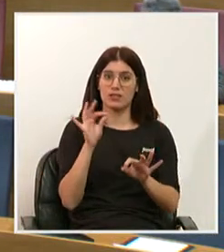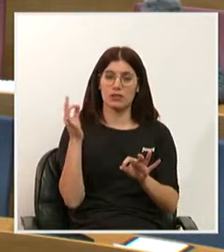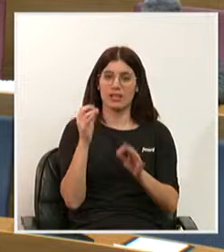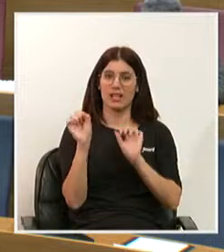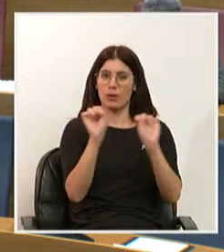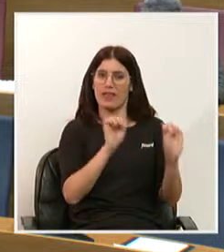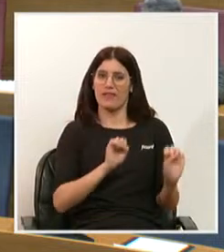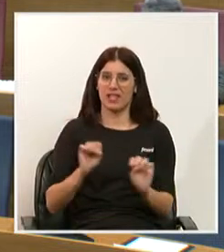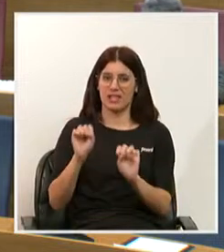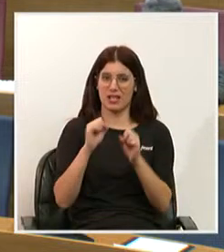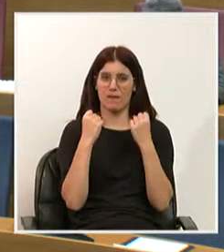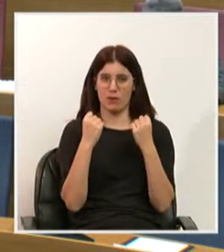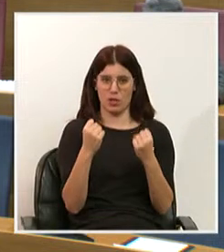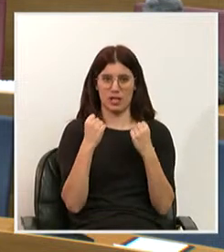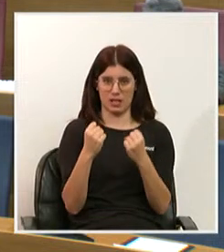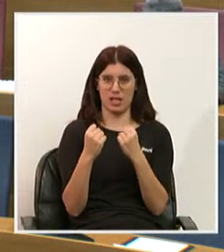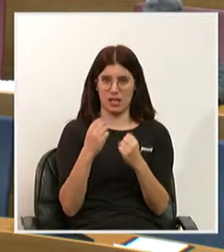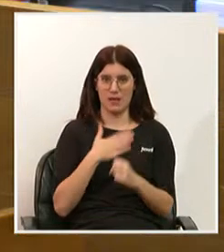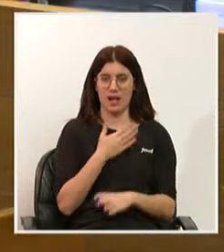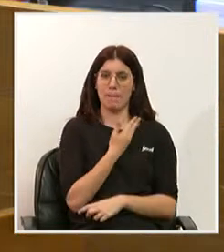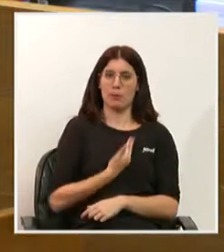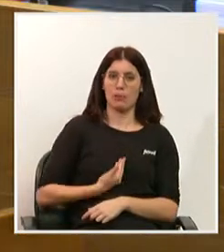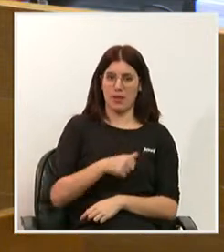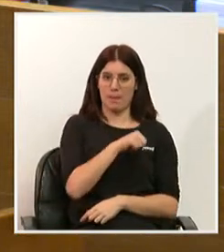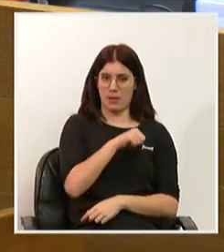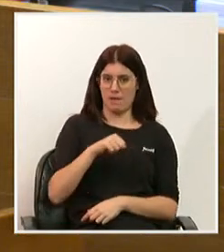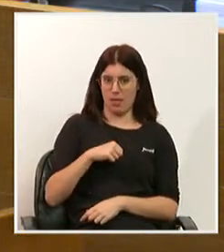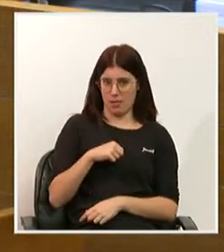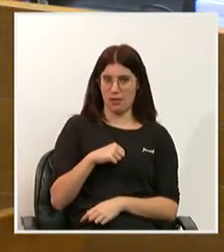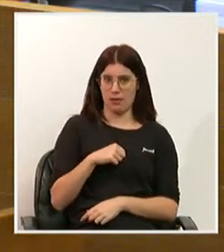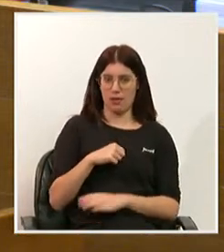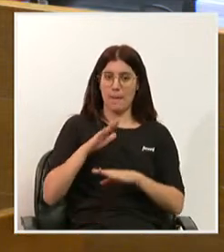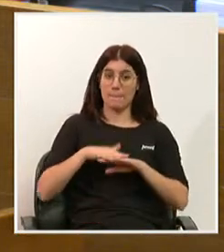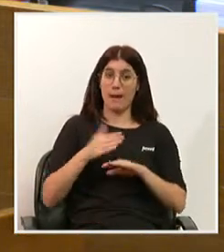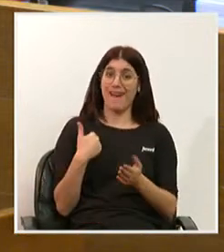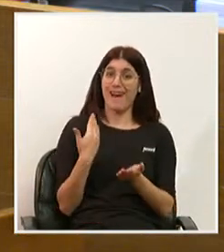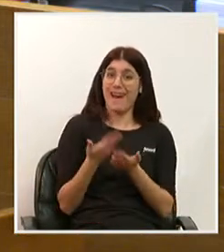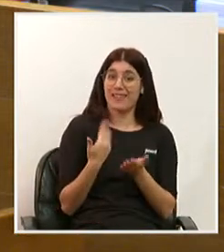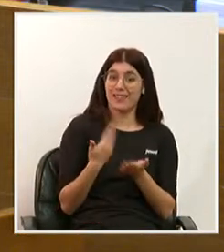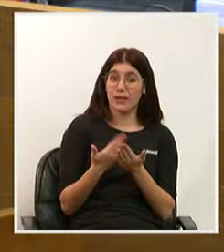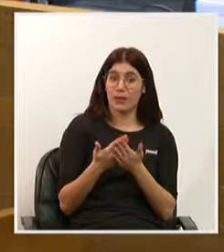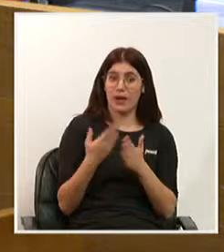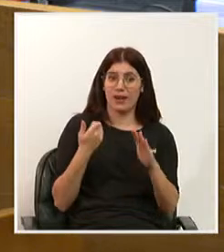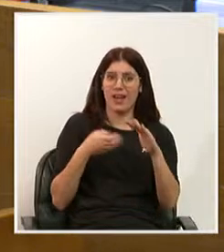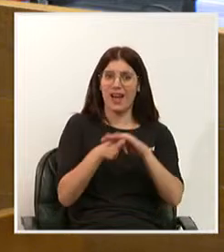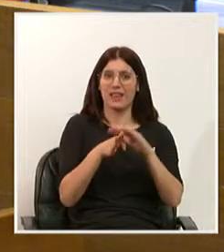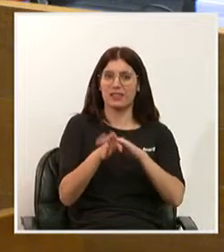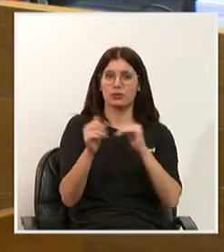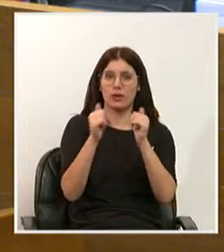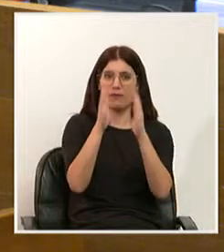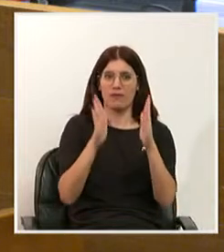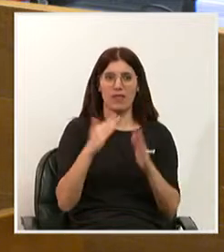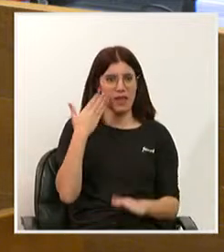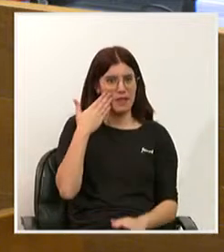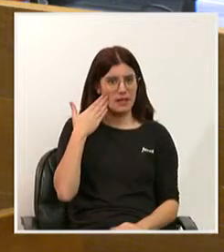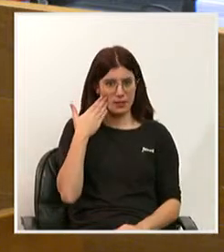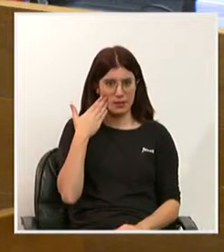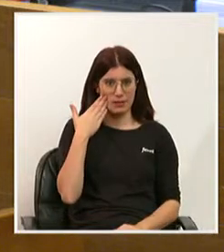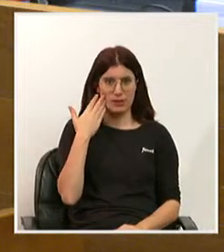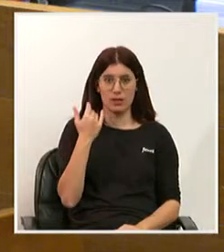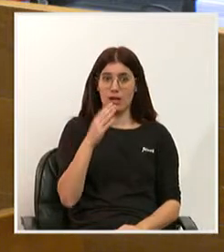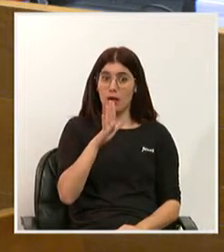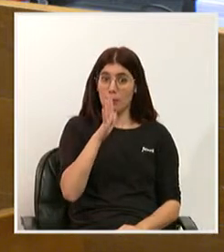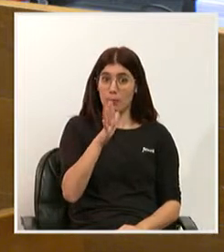férrea de la propiedad privada precisamente para garantizar el acceso a una vivienda digna y por ello las